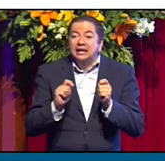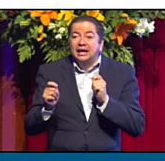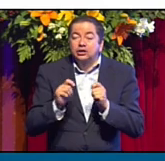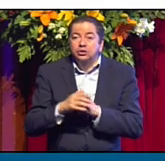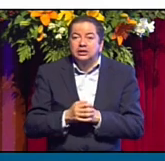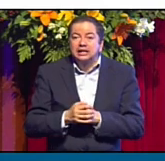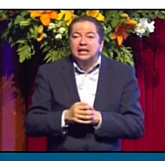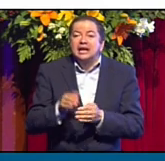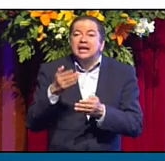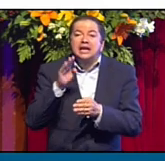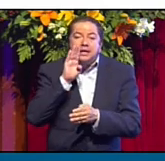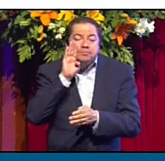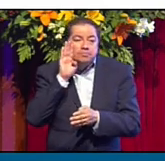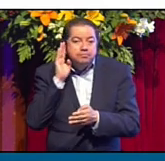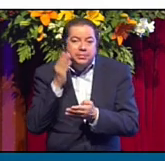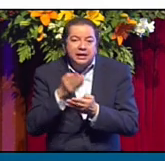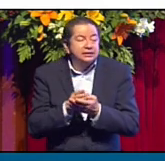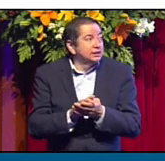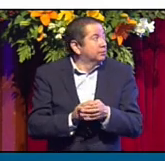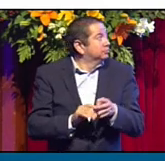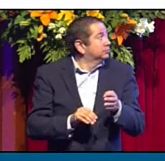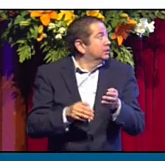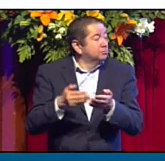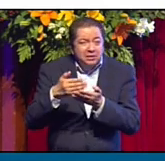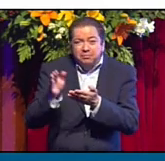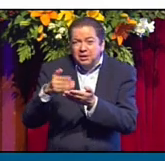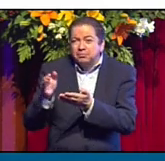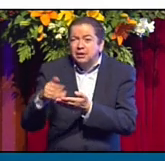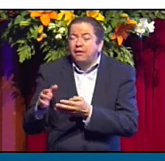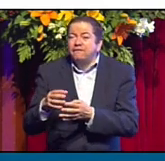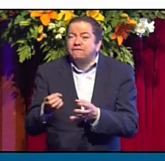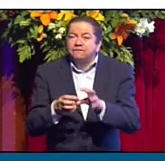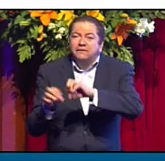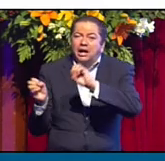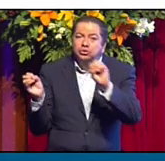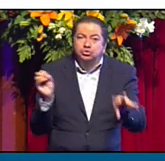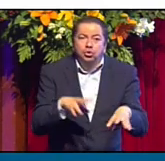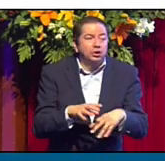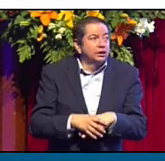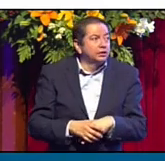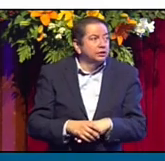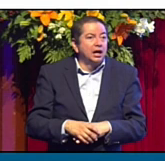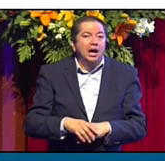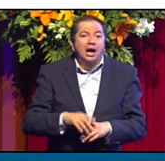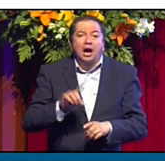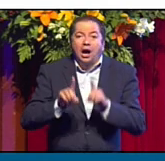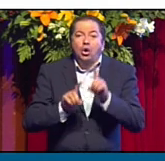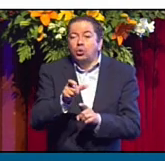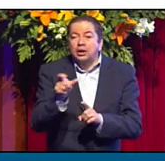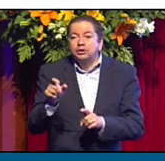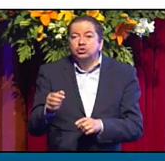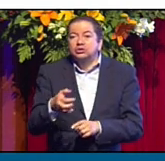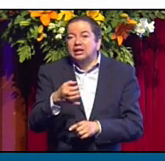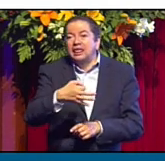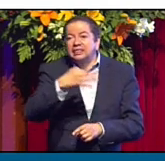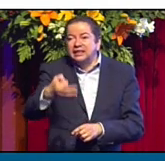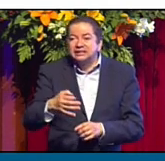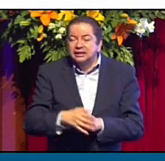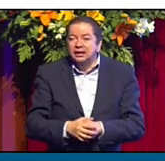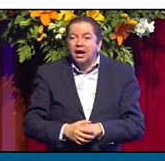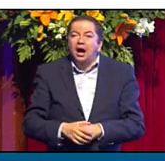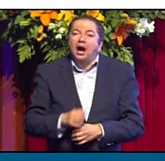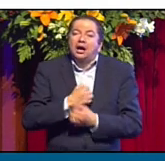limpieza de microbasurales. Por Dios, que hay cuánta gente se pegan en el pecho y dice que ama Vicuña, pero ahí anda botando